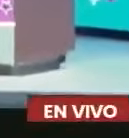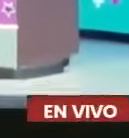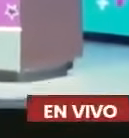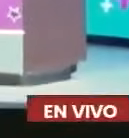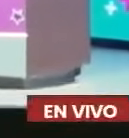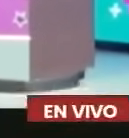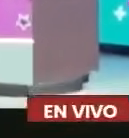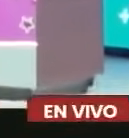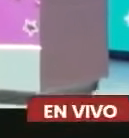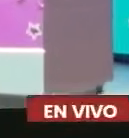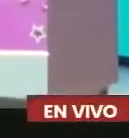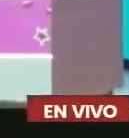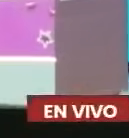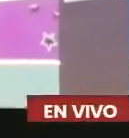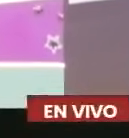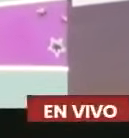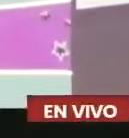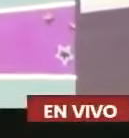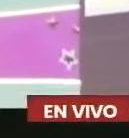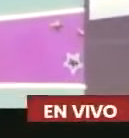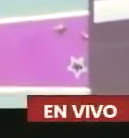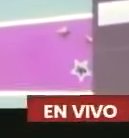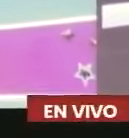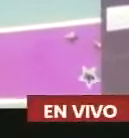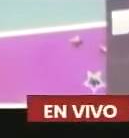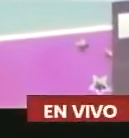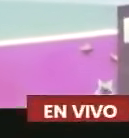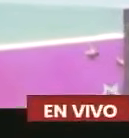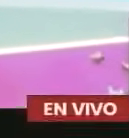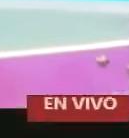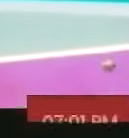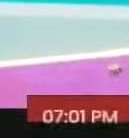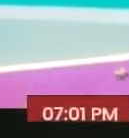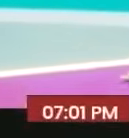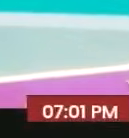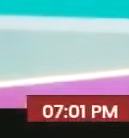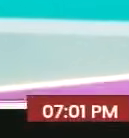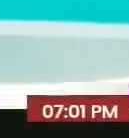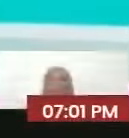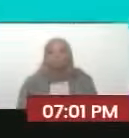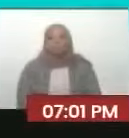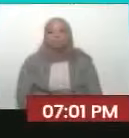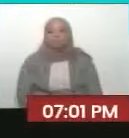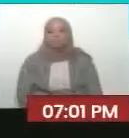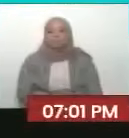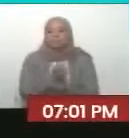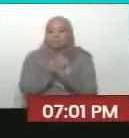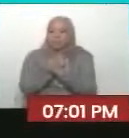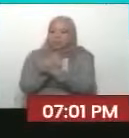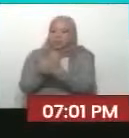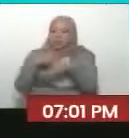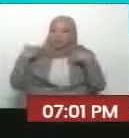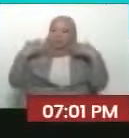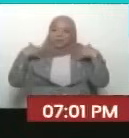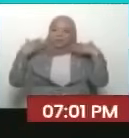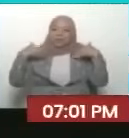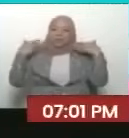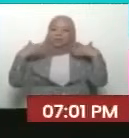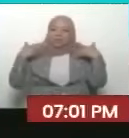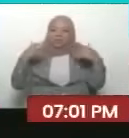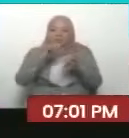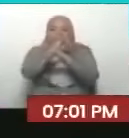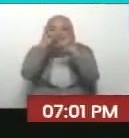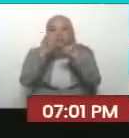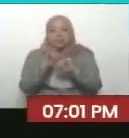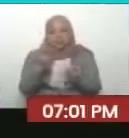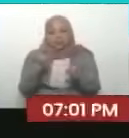La hora de la alegría, la hora de la verdad, la hora del amor. Con Maduro